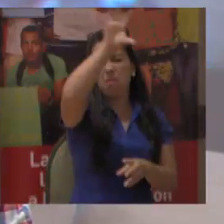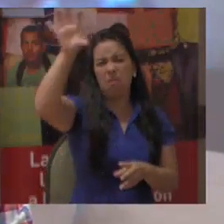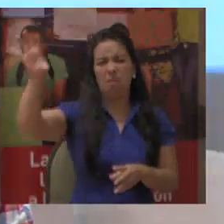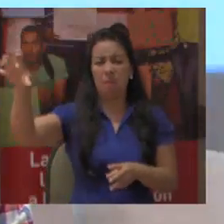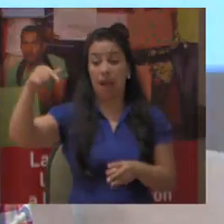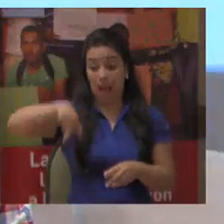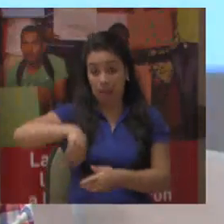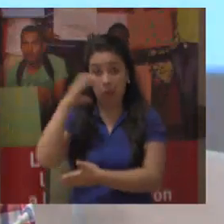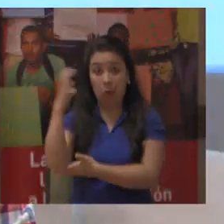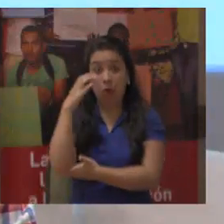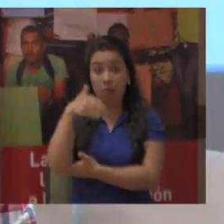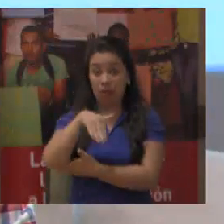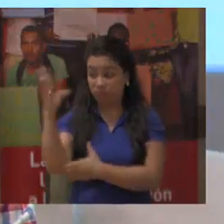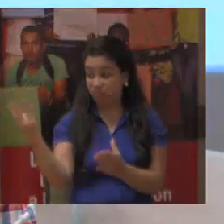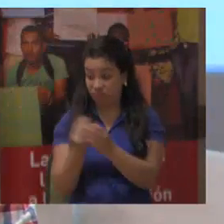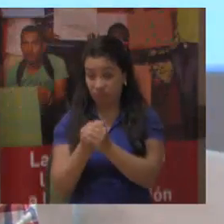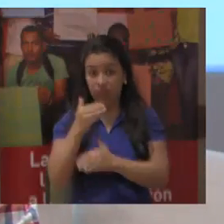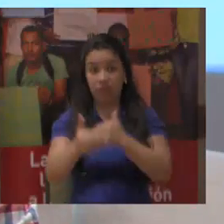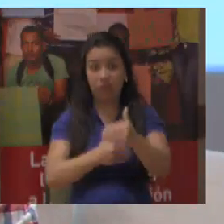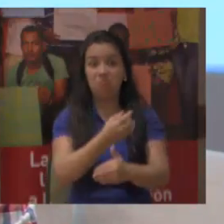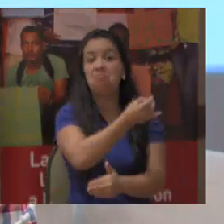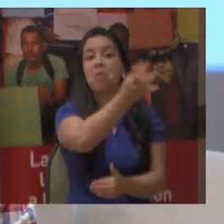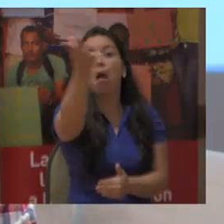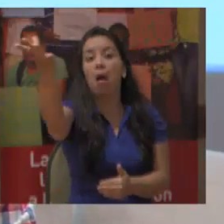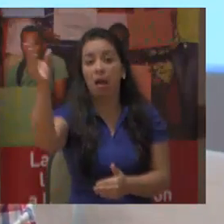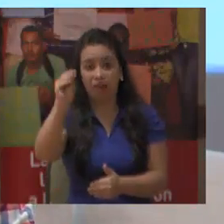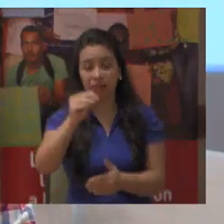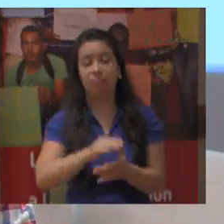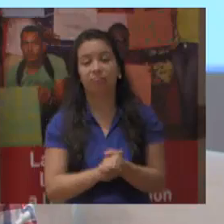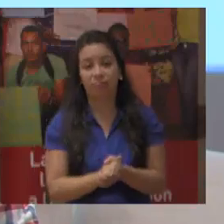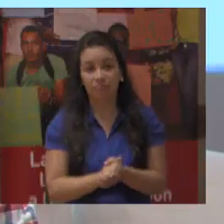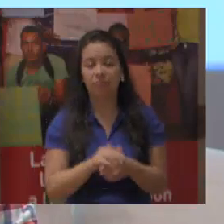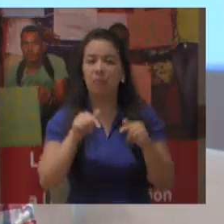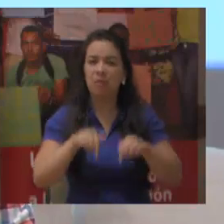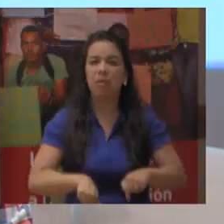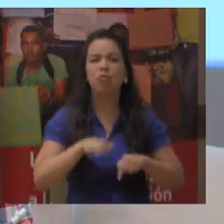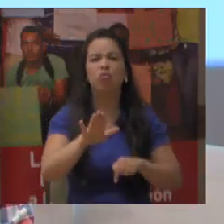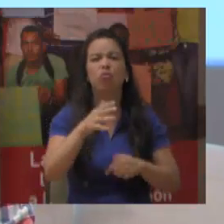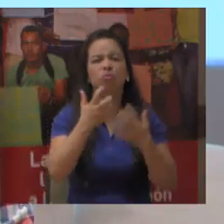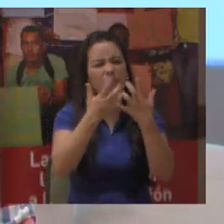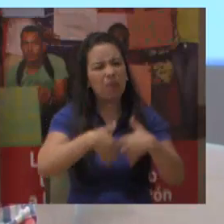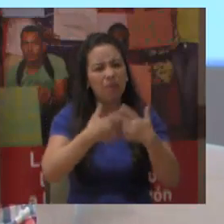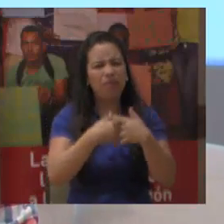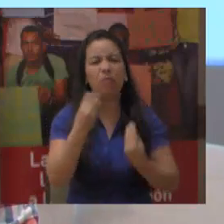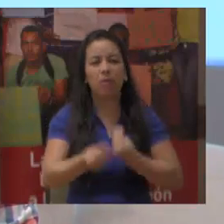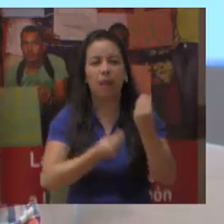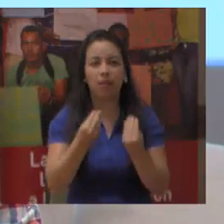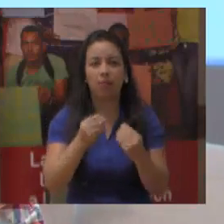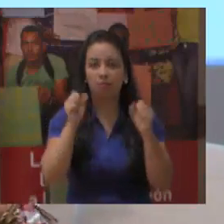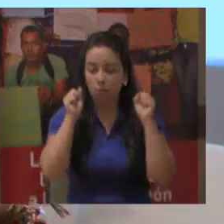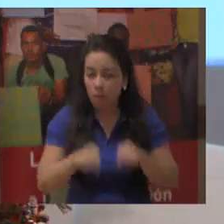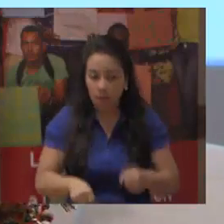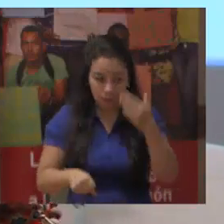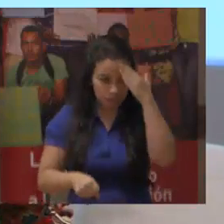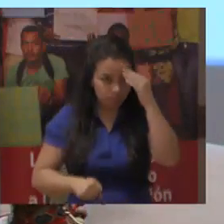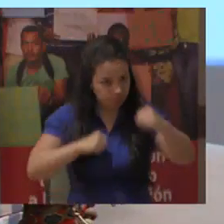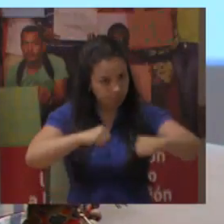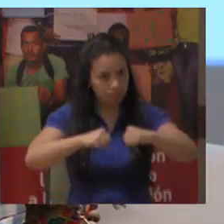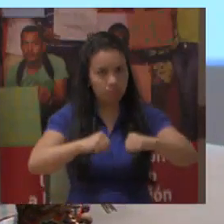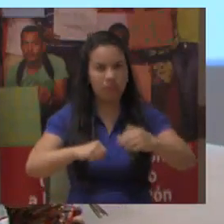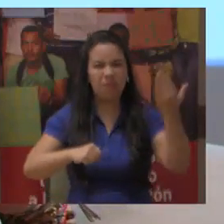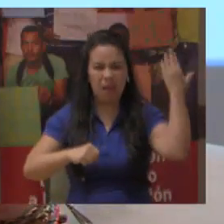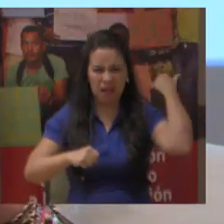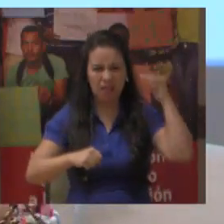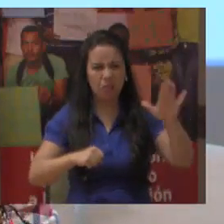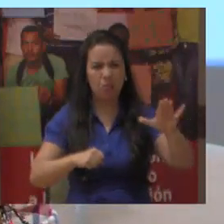algo que está de la mano y está para que los empresarios lo sepan aprovechar. Yo me acuerdo con Alejandro, lo